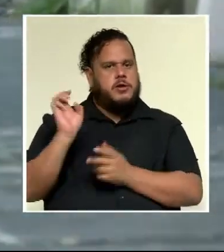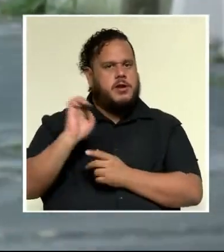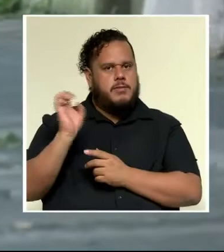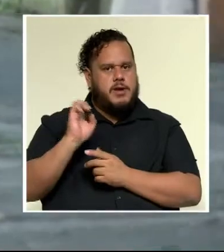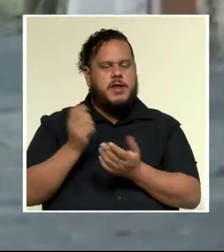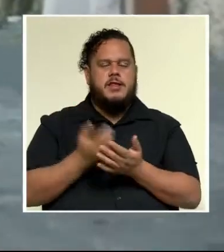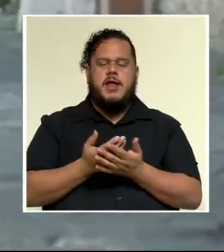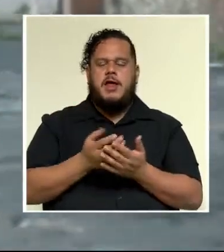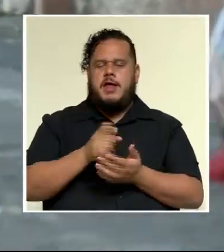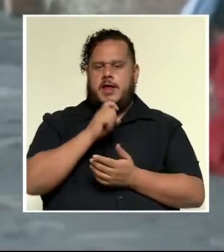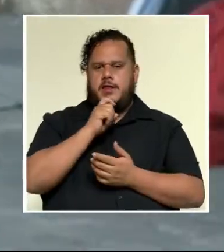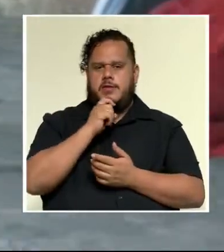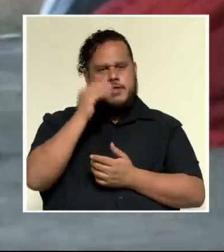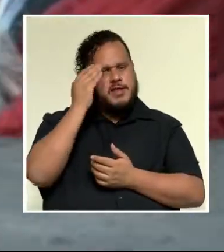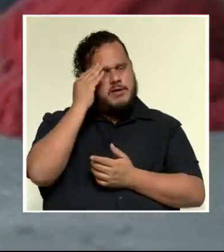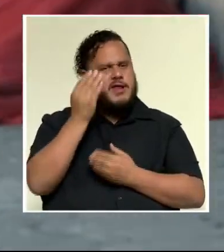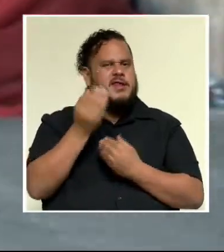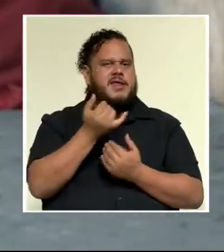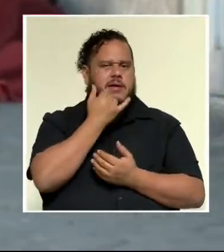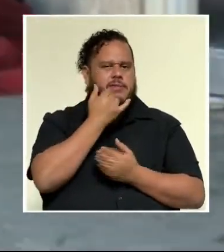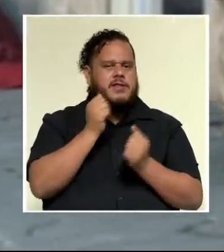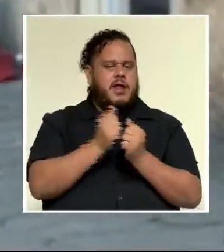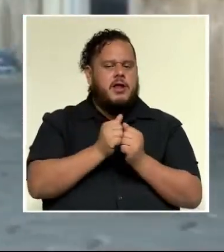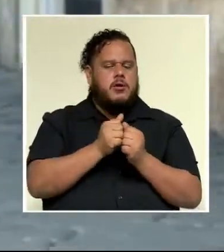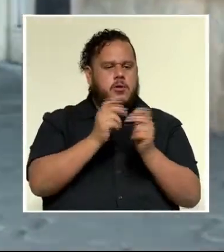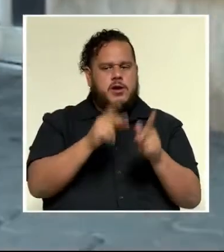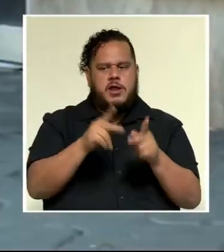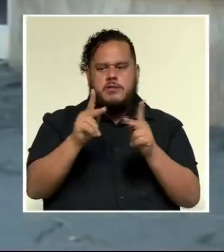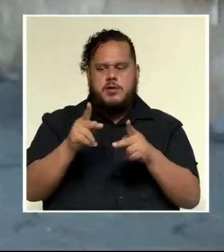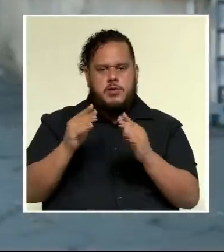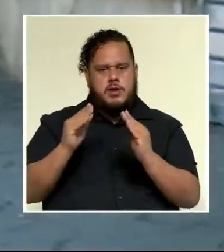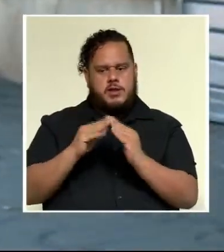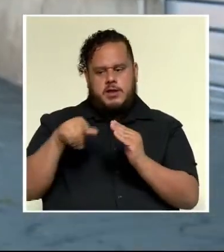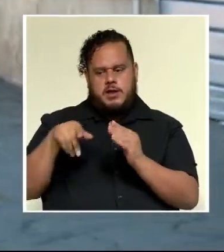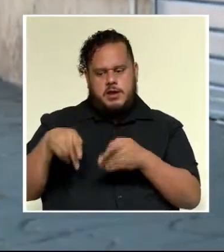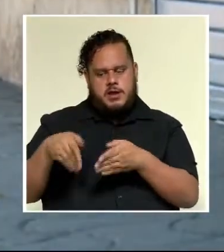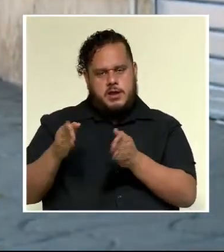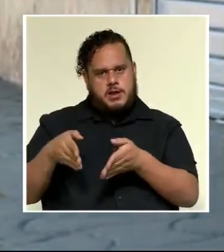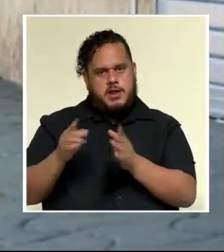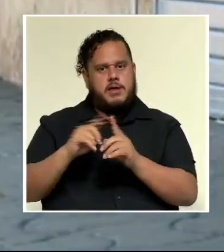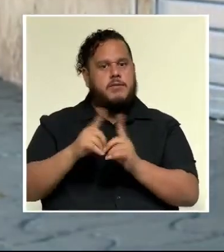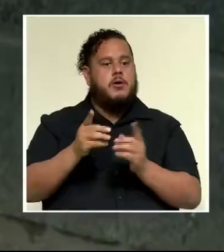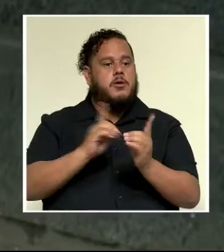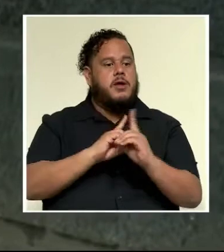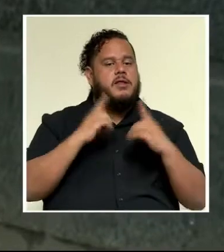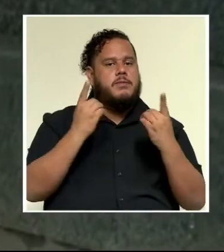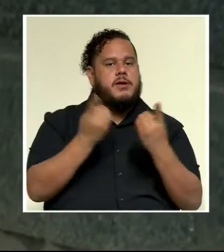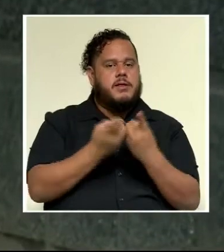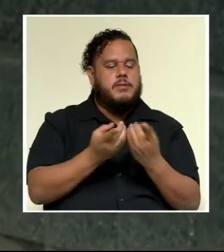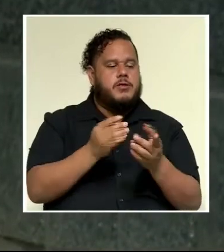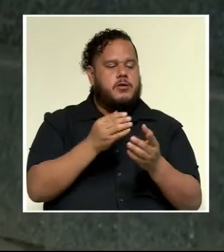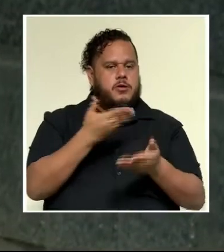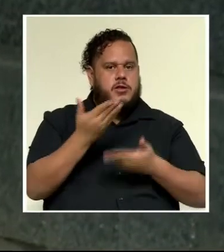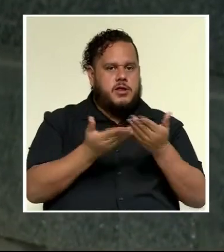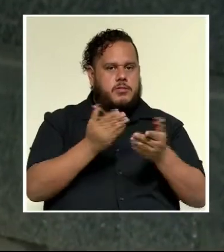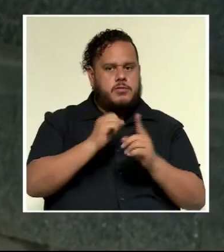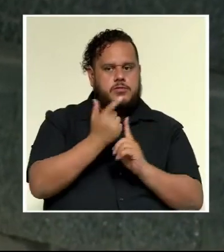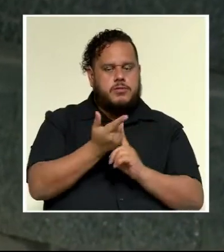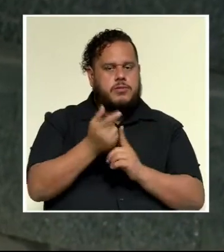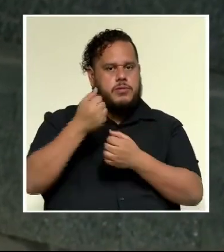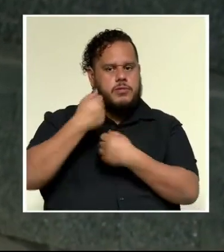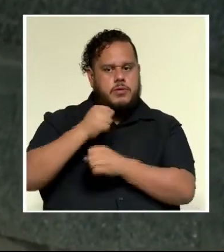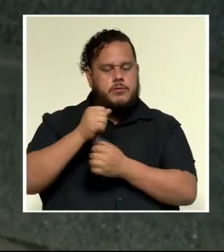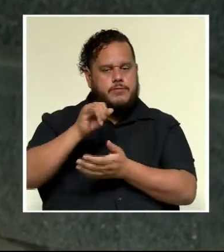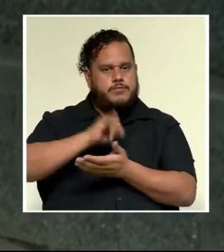era complicado saber qué iba a pasar con los habitantes de calle. Sin embargo, el Departamento de Servicios Sociales de la Municipalidad de